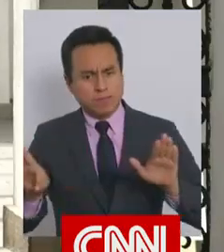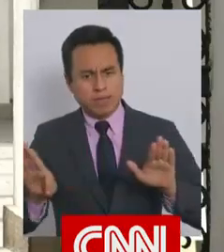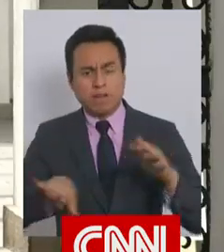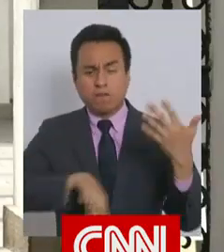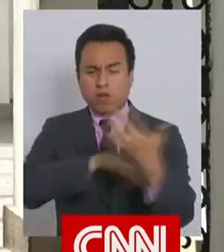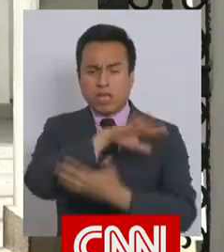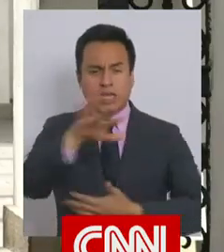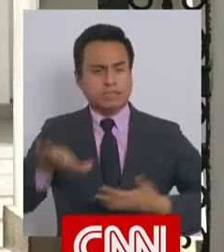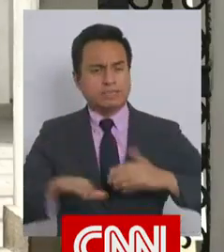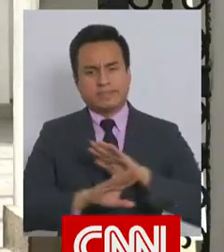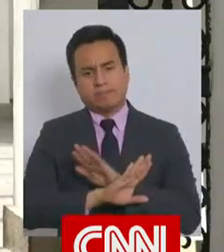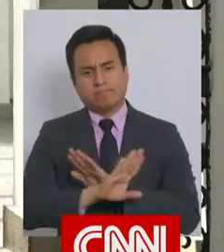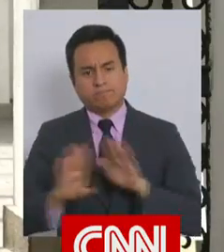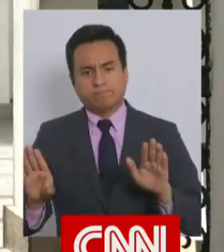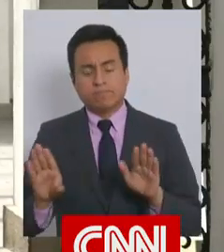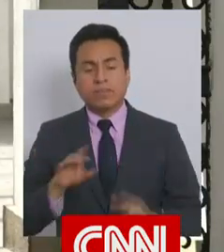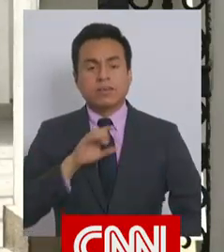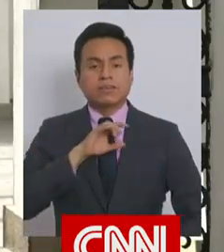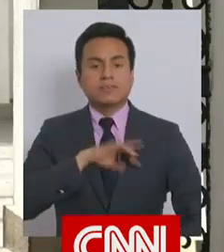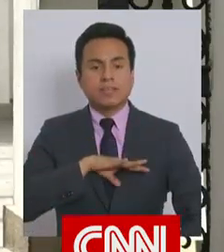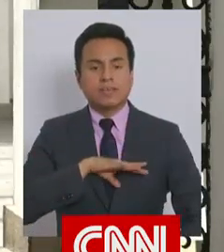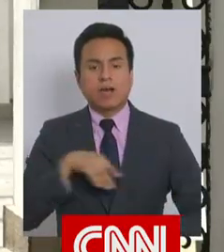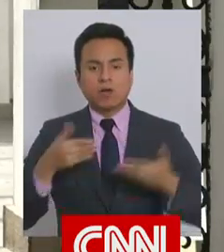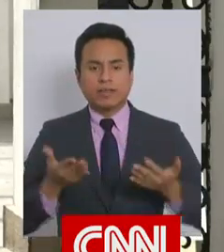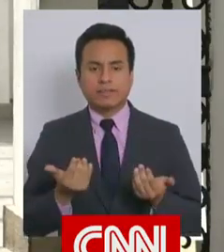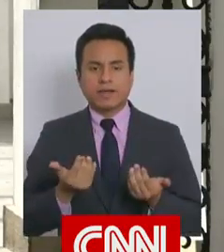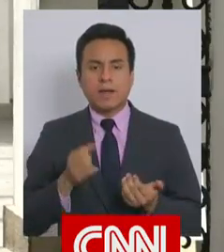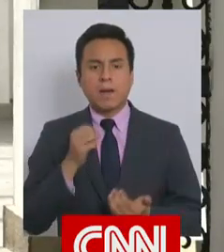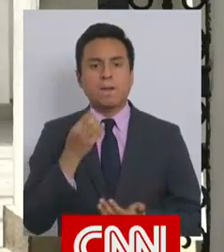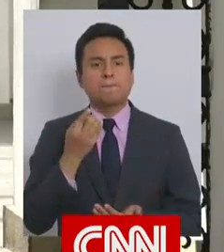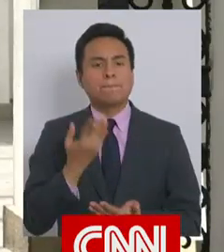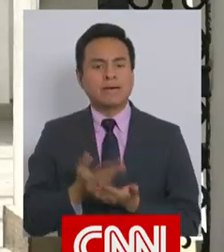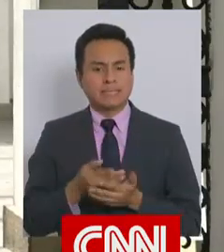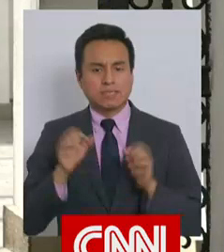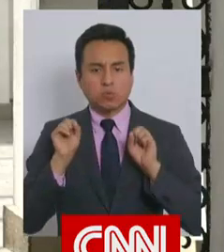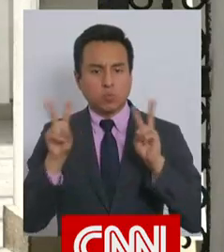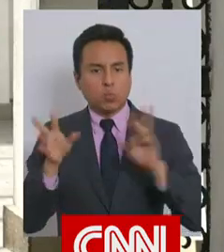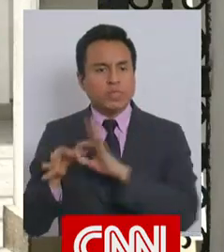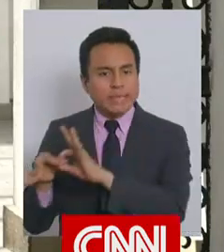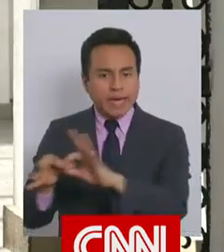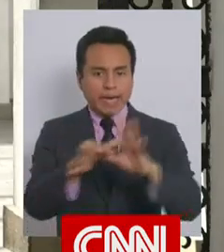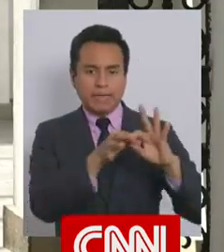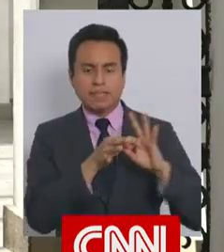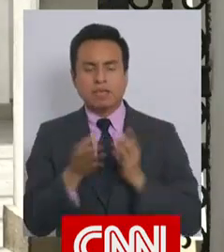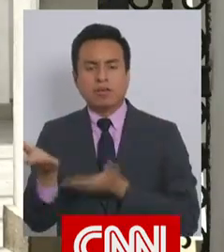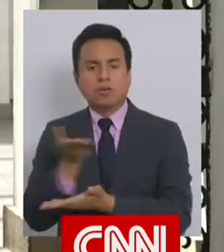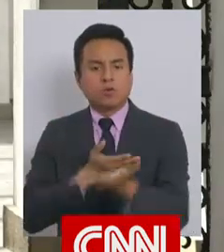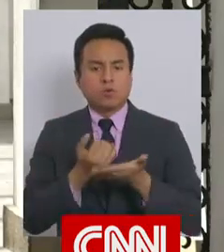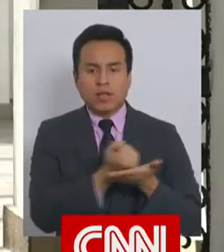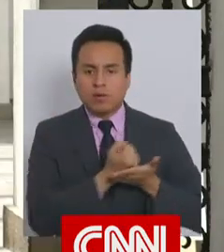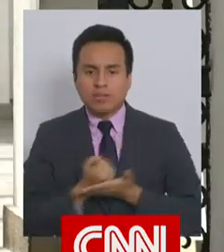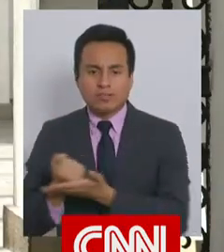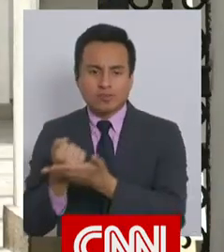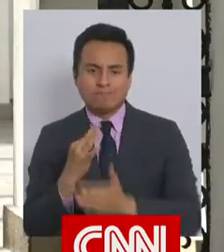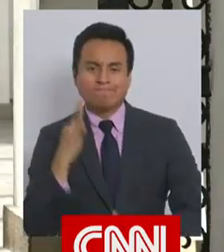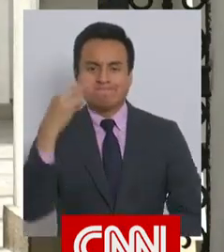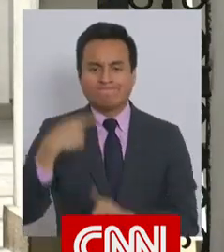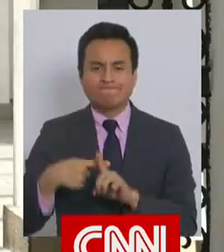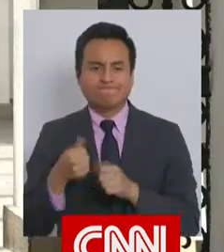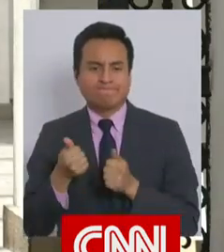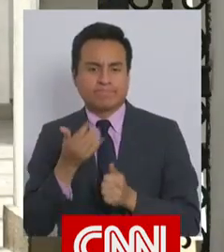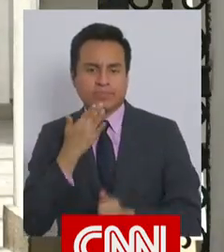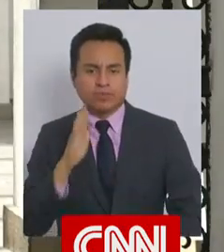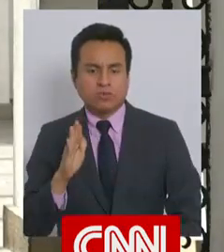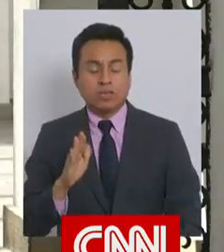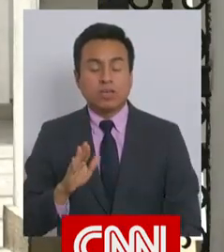la violencia. Lo que Chile necesita hoy día es paz, unidad, colaboración, esperanza. Y espero